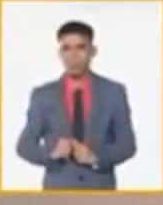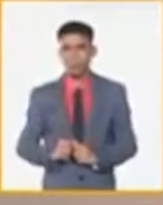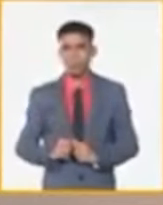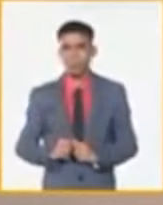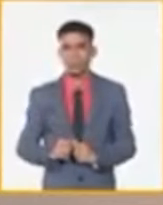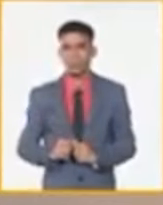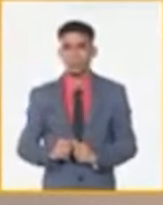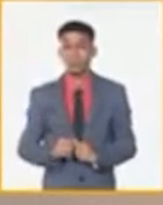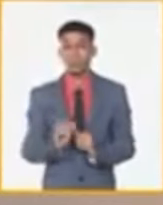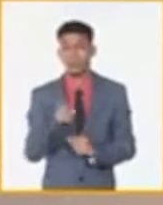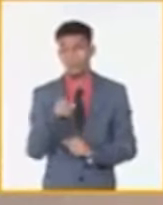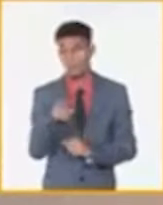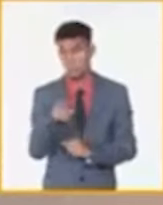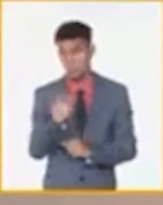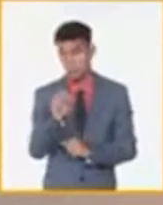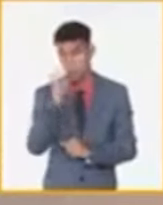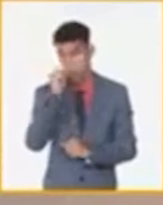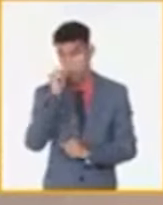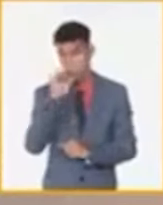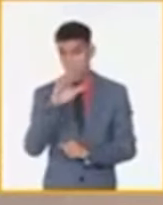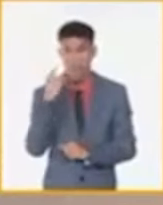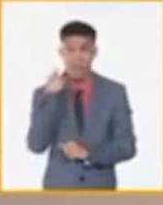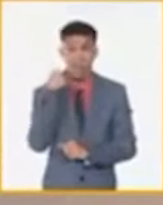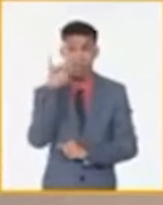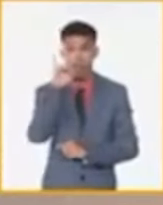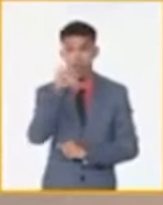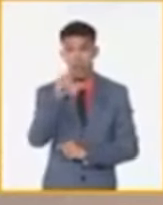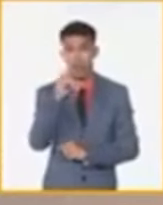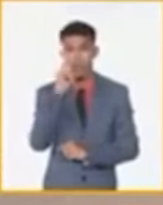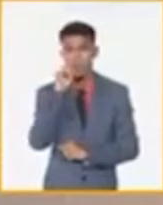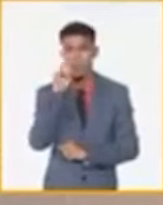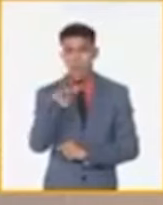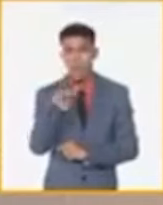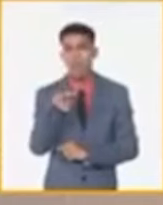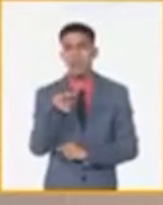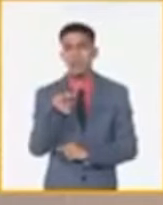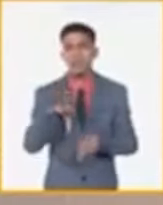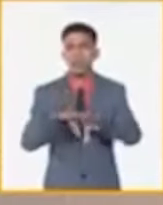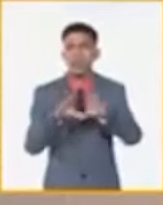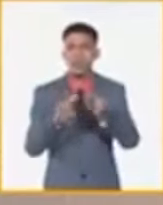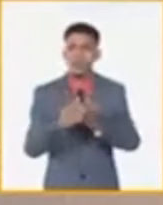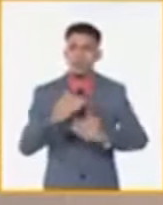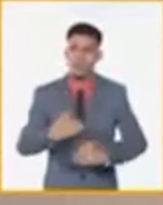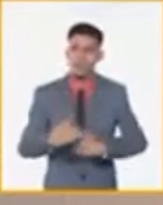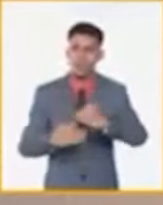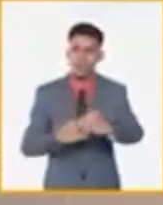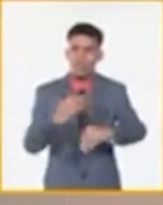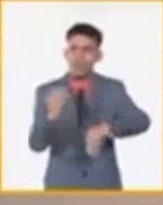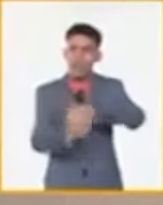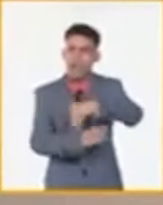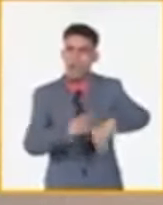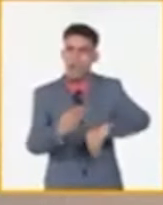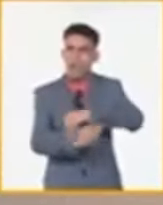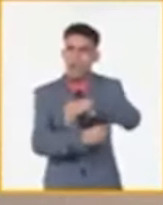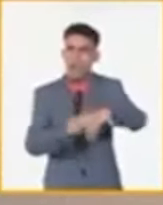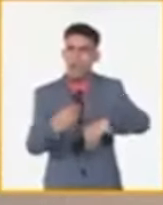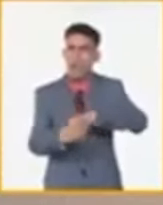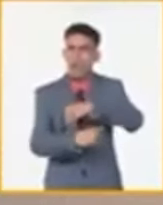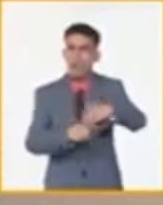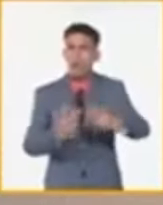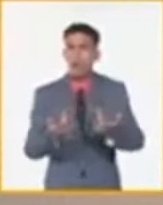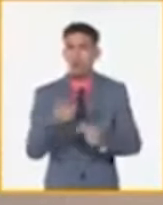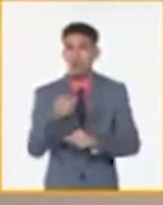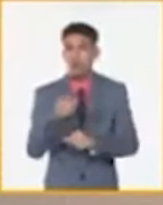para el 91 ver aquel inicio de ese ese proceso aquella transforma que ha sido una